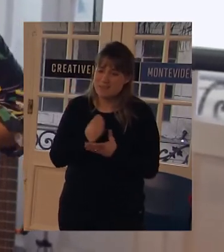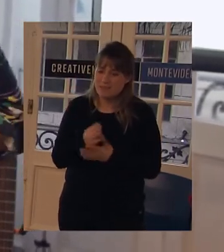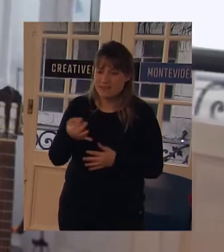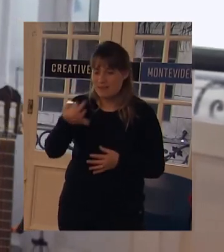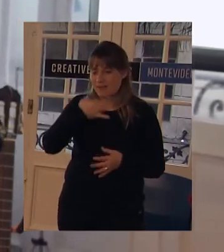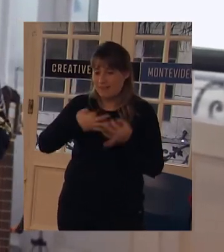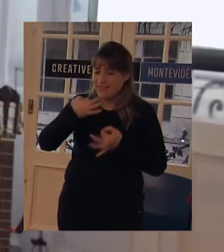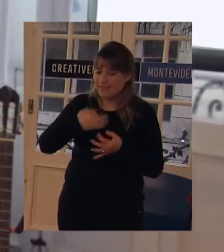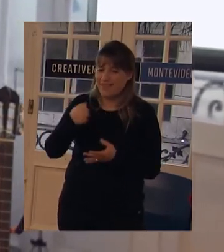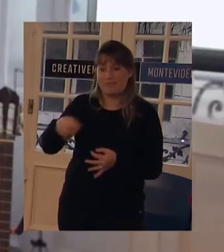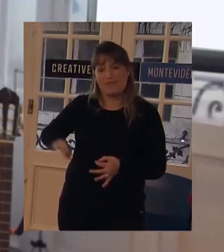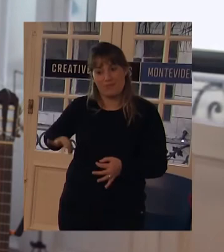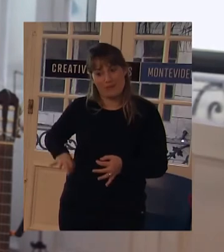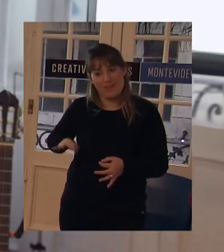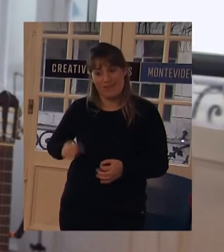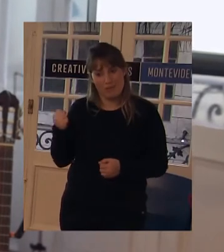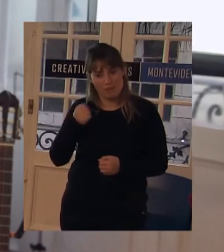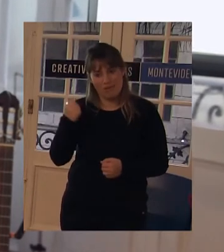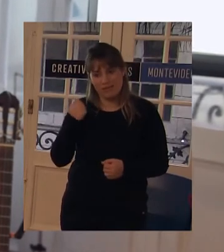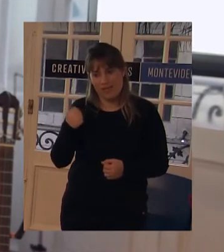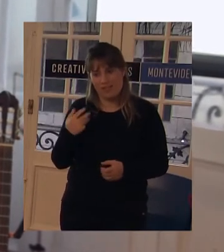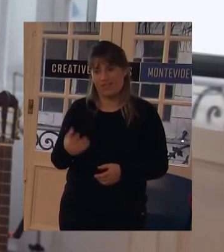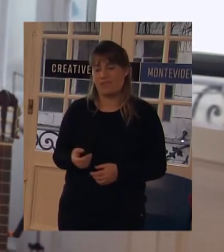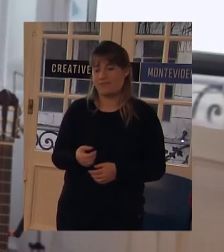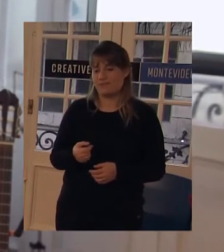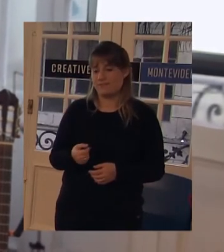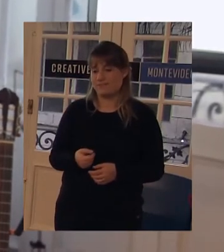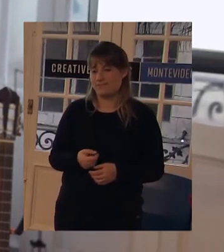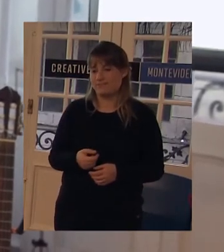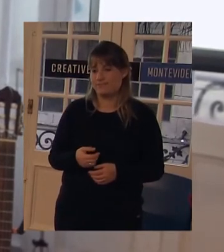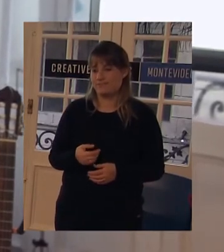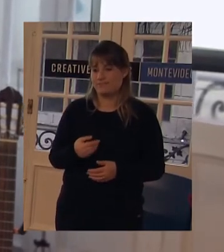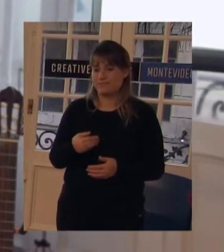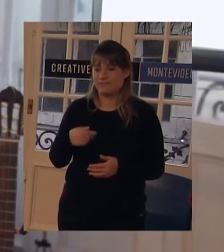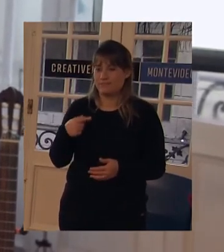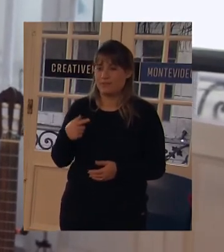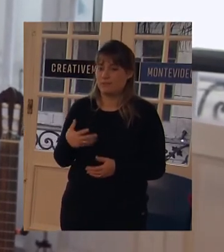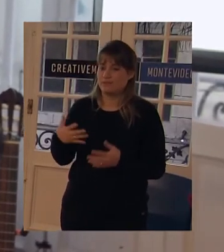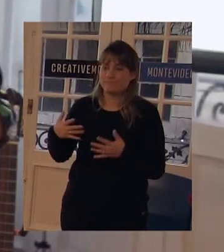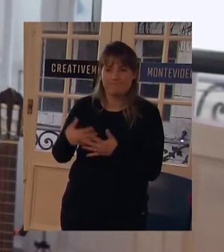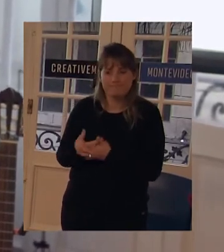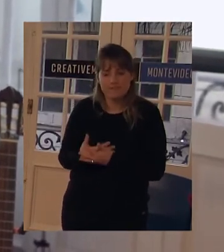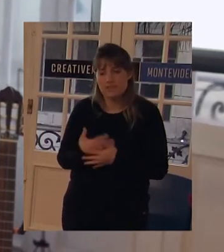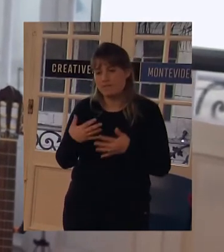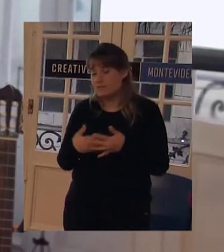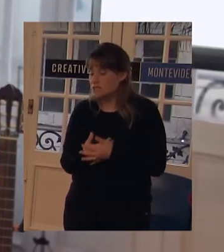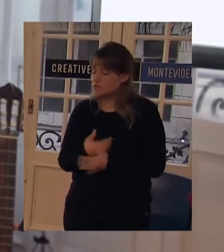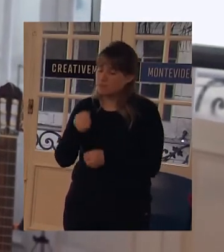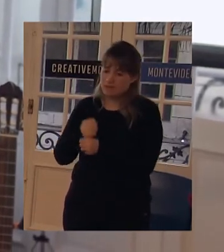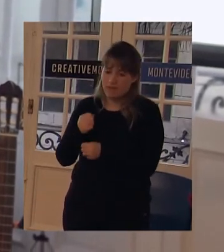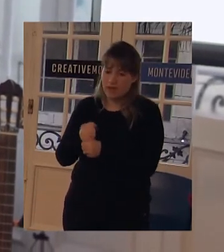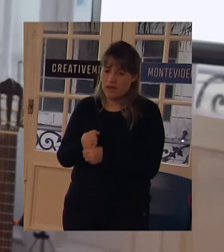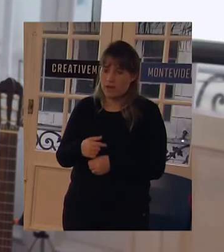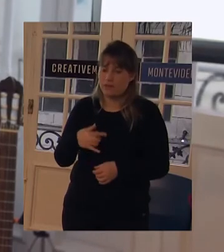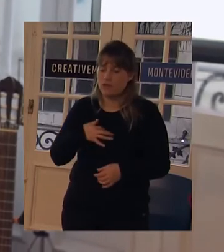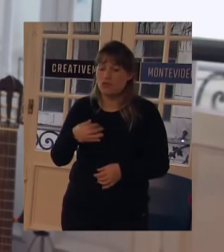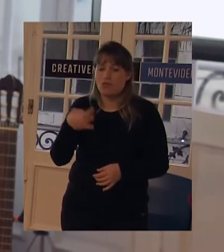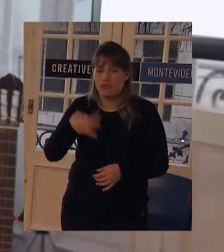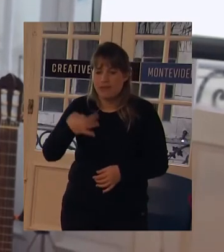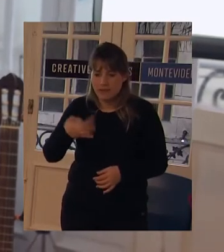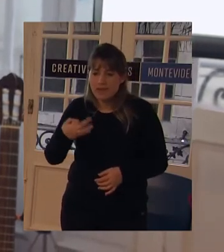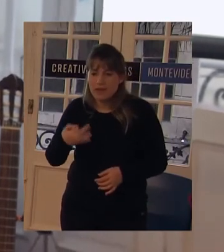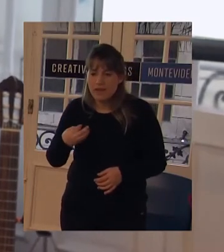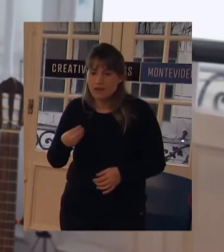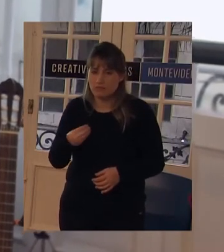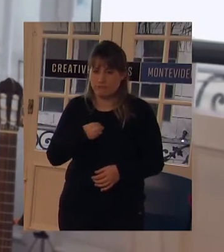un trabajo, ¿no? Con toda esa carga de sacrificio versus mi vocación. O sea,